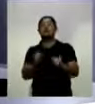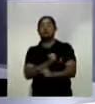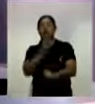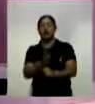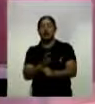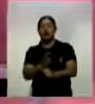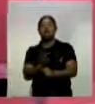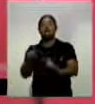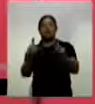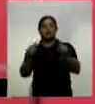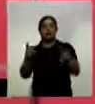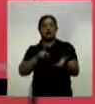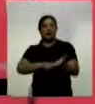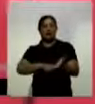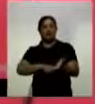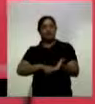Tlaxcala.